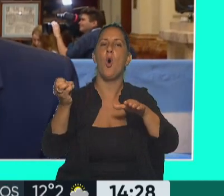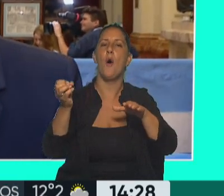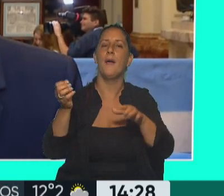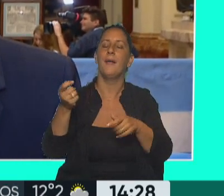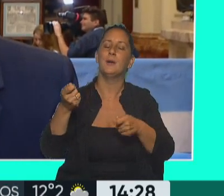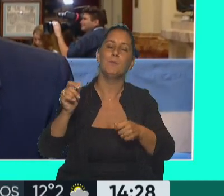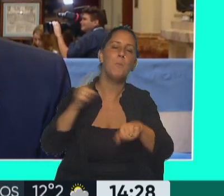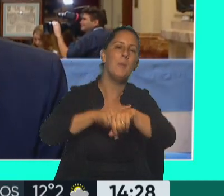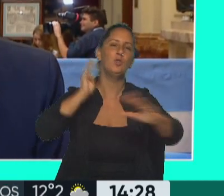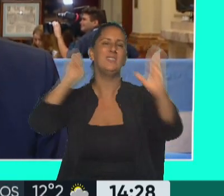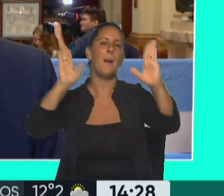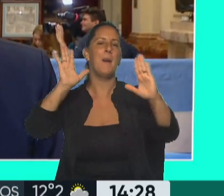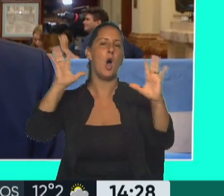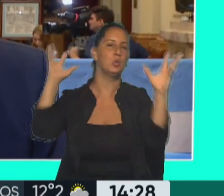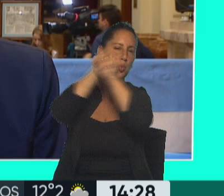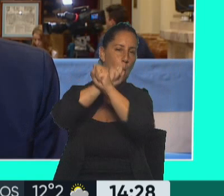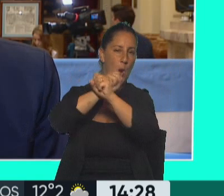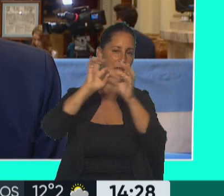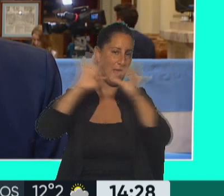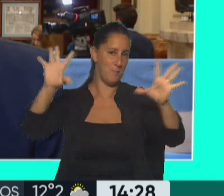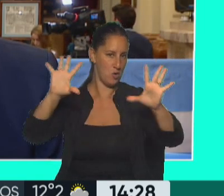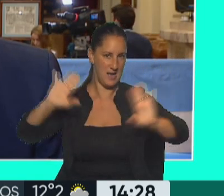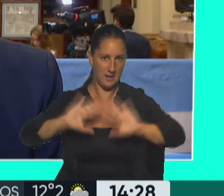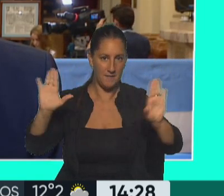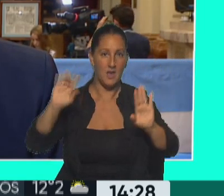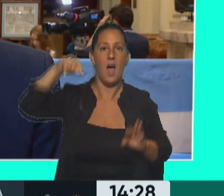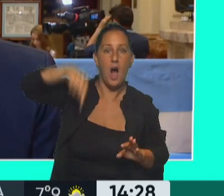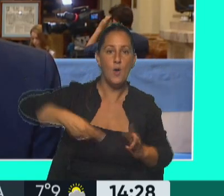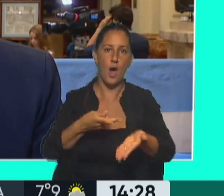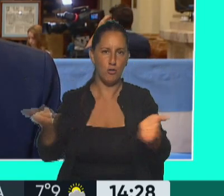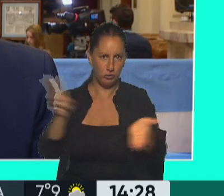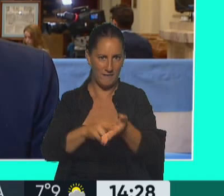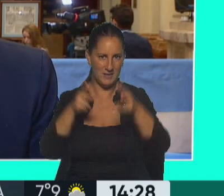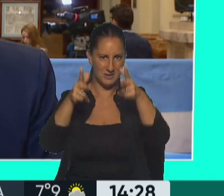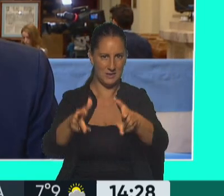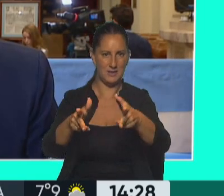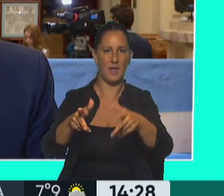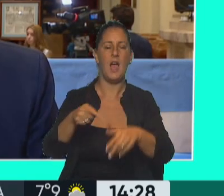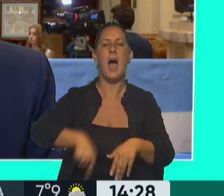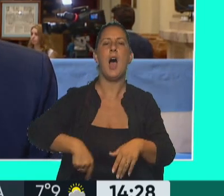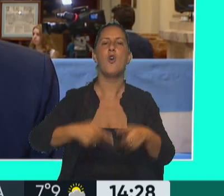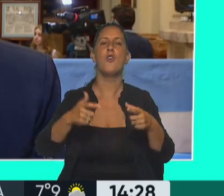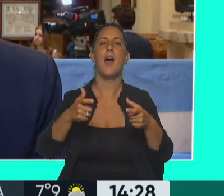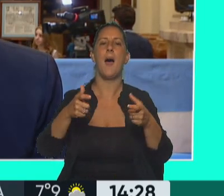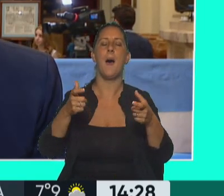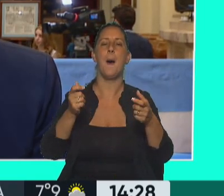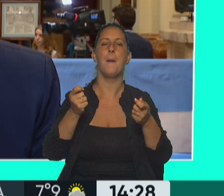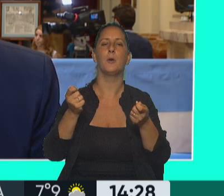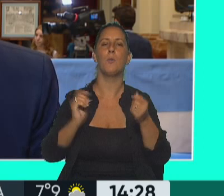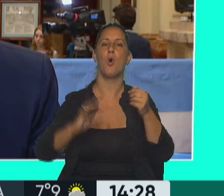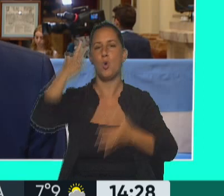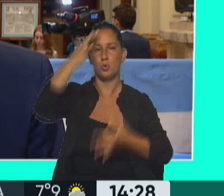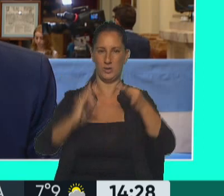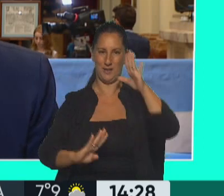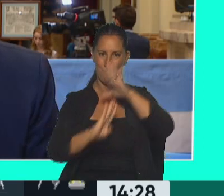volvió a hacer referencia, a repetir esta frase. Se incluye también la paralización del Consejo de la Magistratura, el